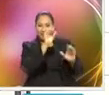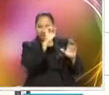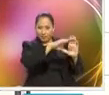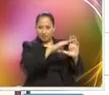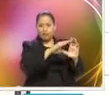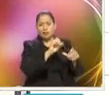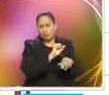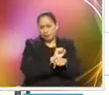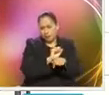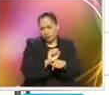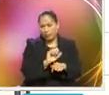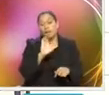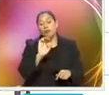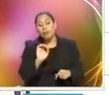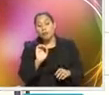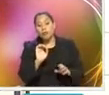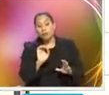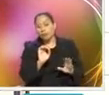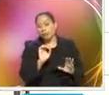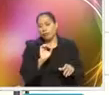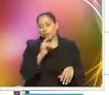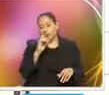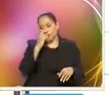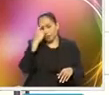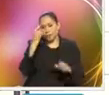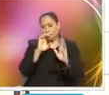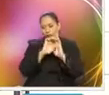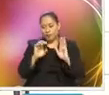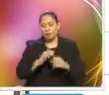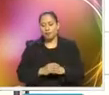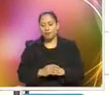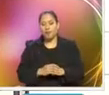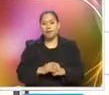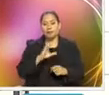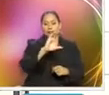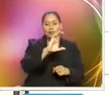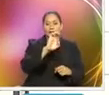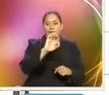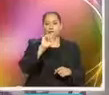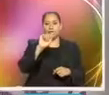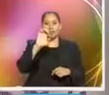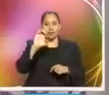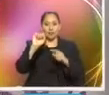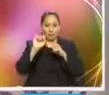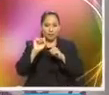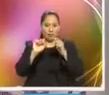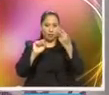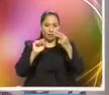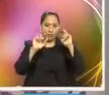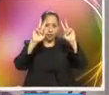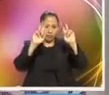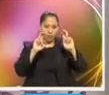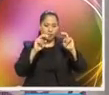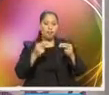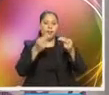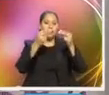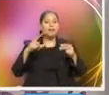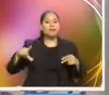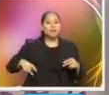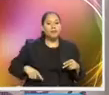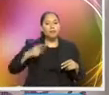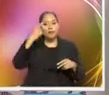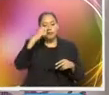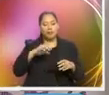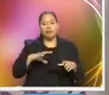muy sencillo o un instrumento muy sencillo. Por ejemplo, CETES es un título que emite el gobierno para